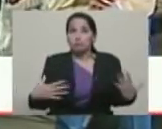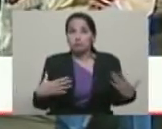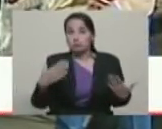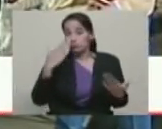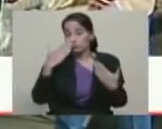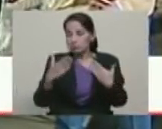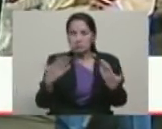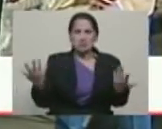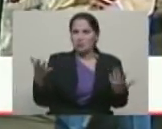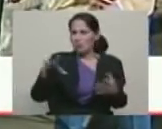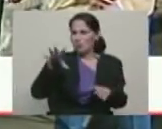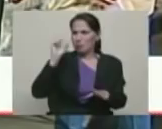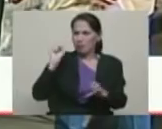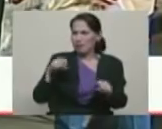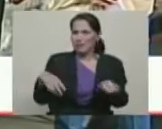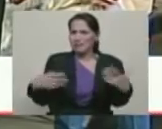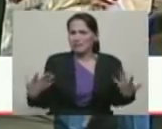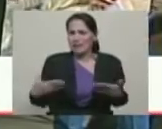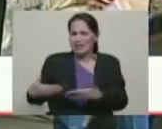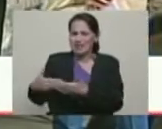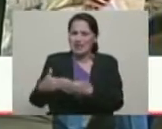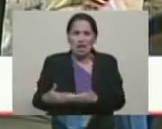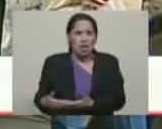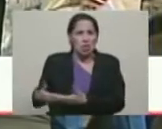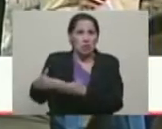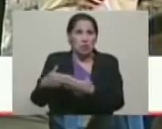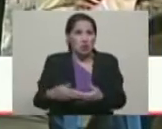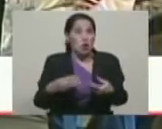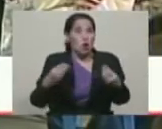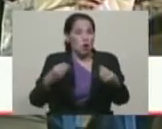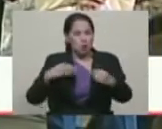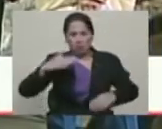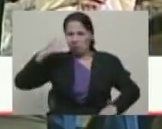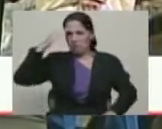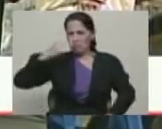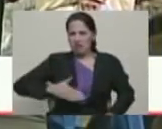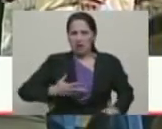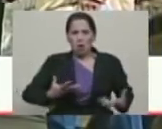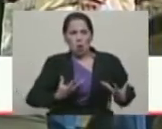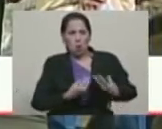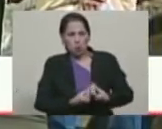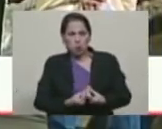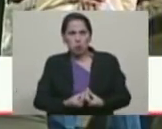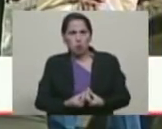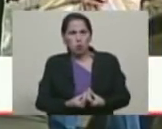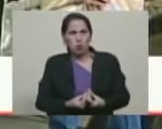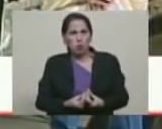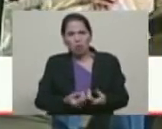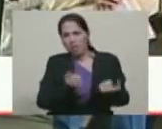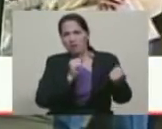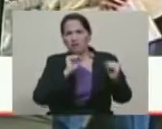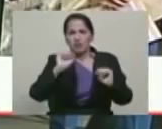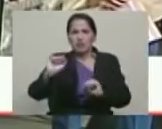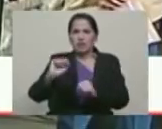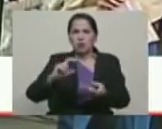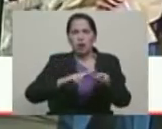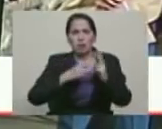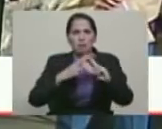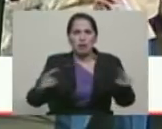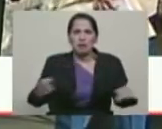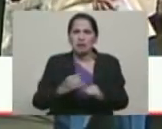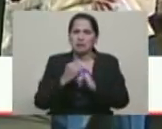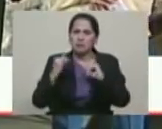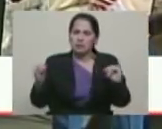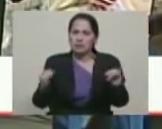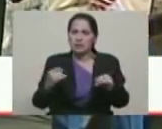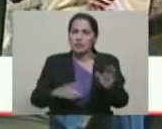el imperialismo norteamericano. El uniforme verde olivo al servicio con sus armas de la paz, de la independencia, del